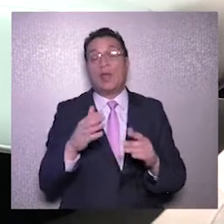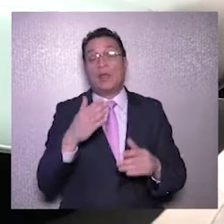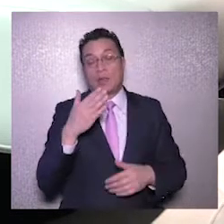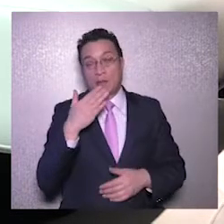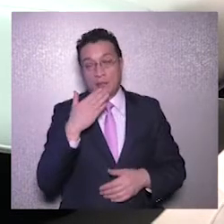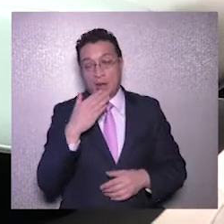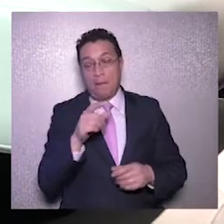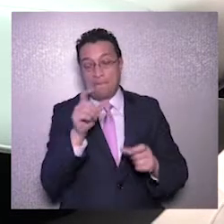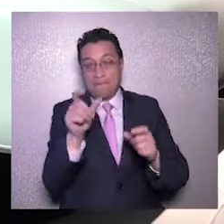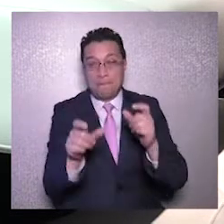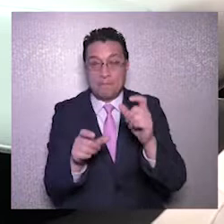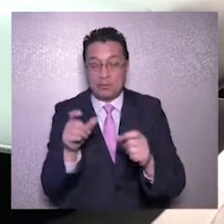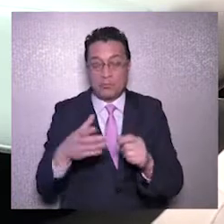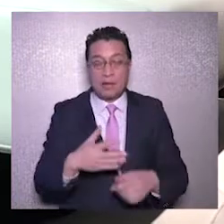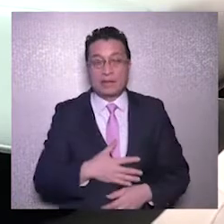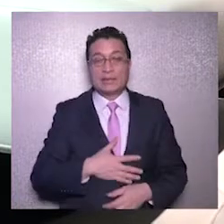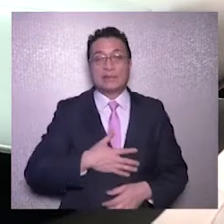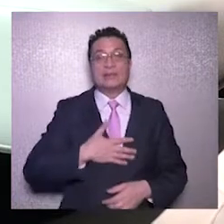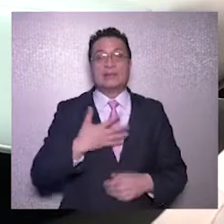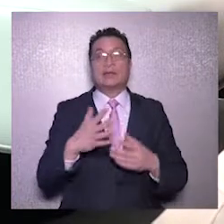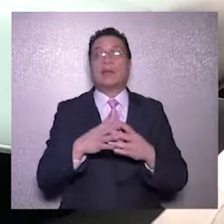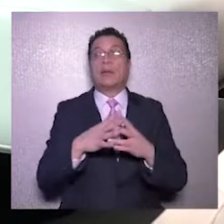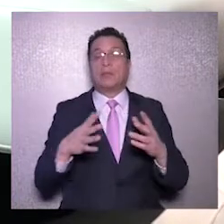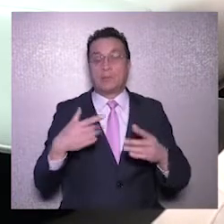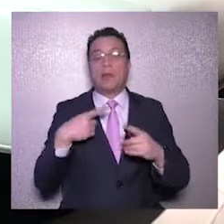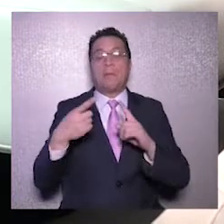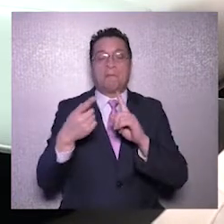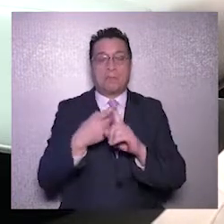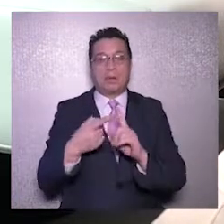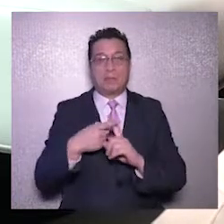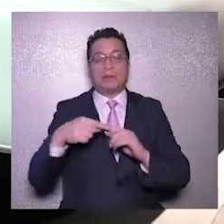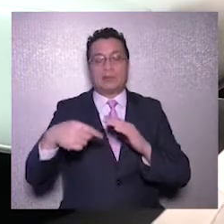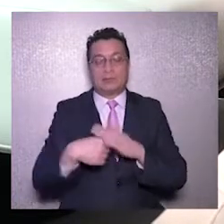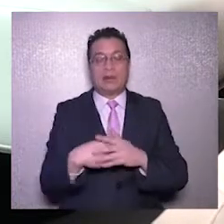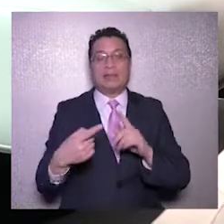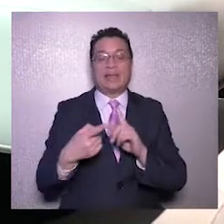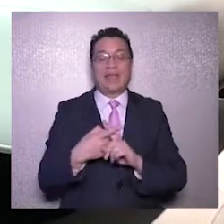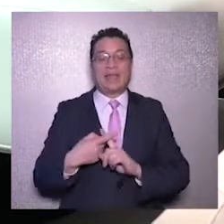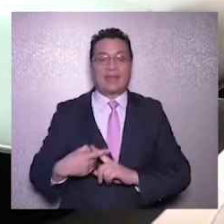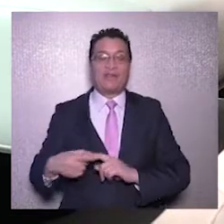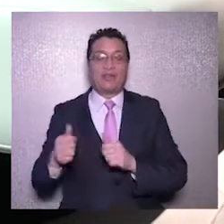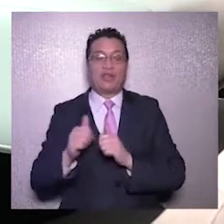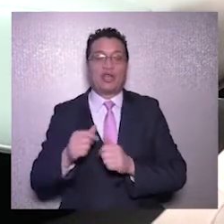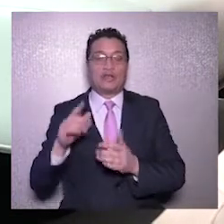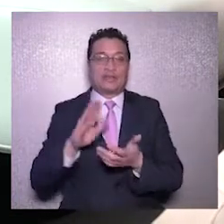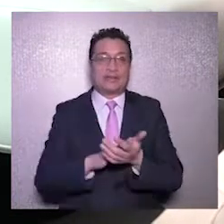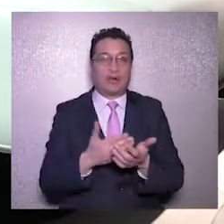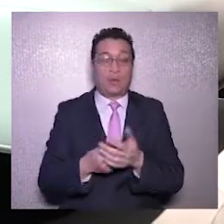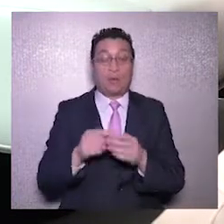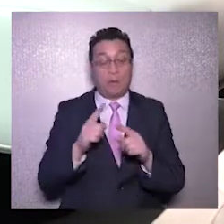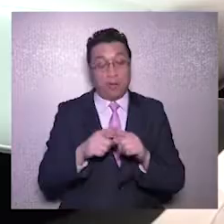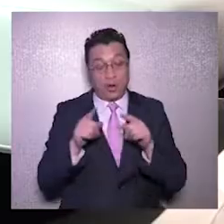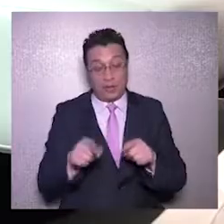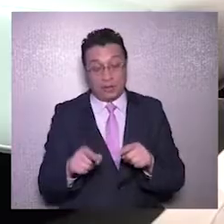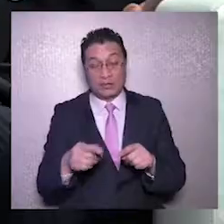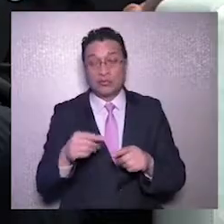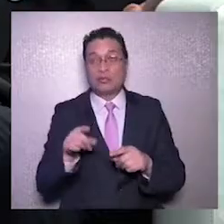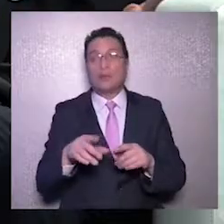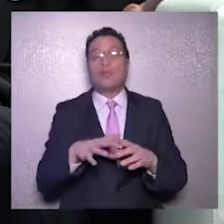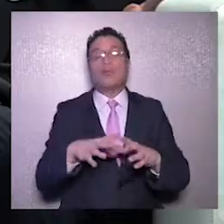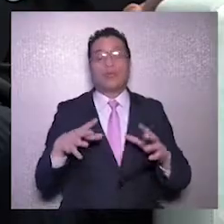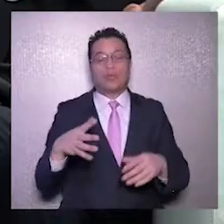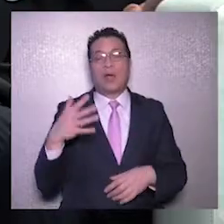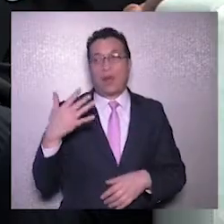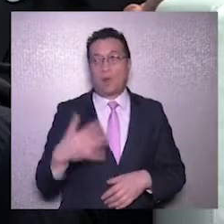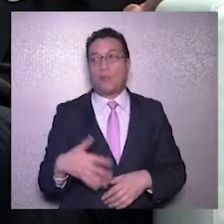la población se sienta más involucrada y más partícipe de sus desafíos en salud. Y por eso es que esta reunión es tan, tan relevante